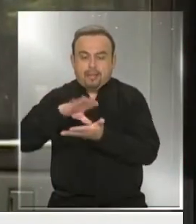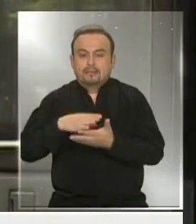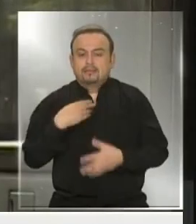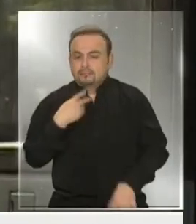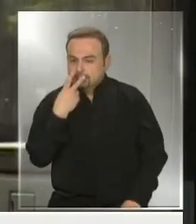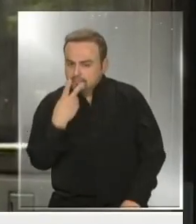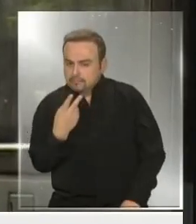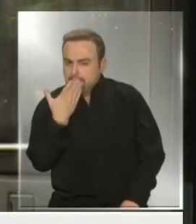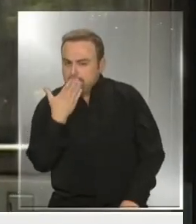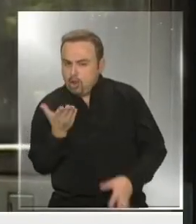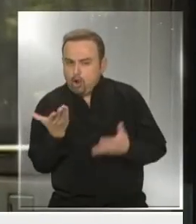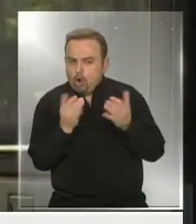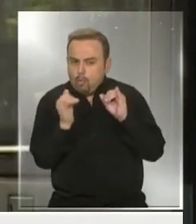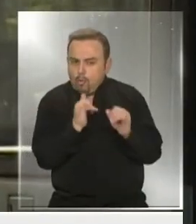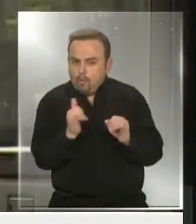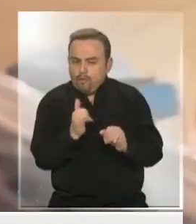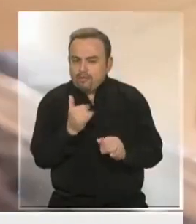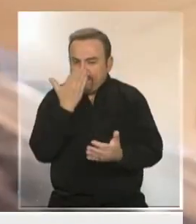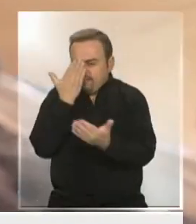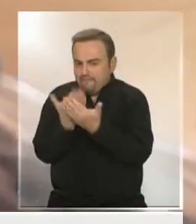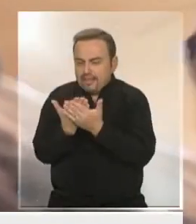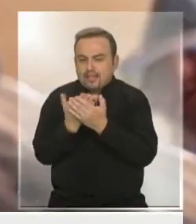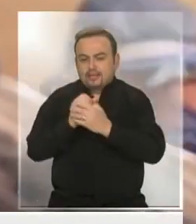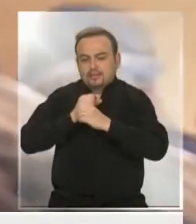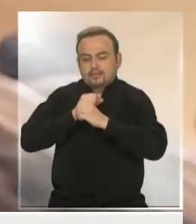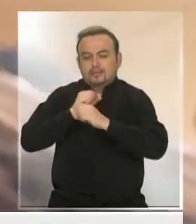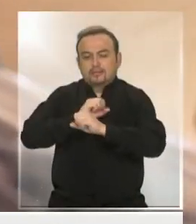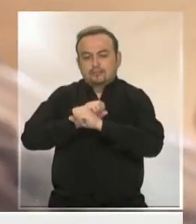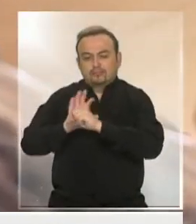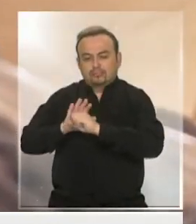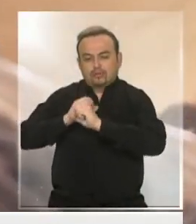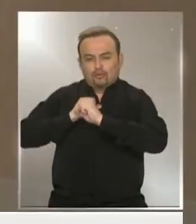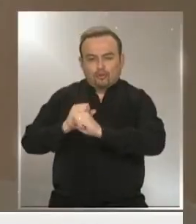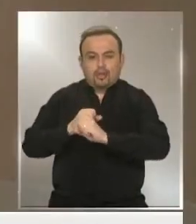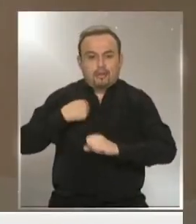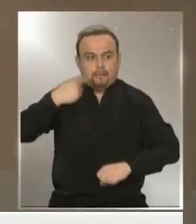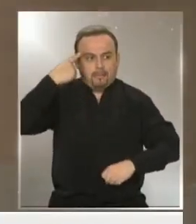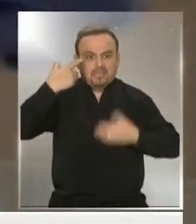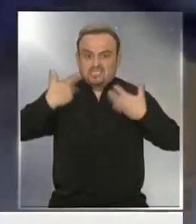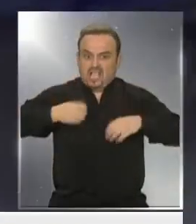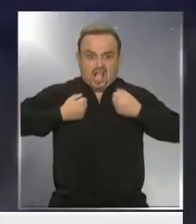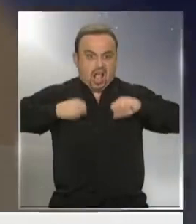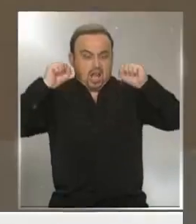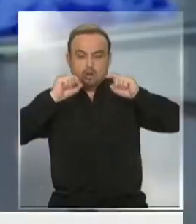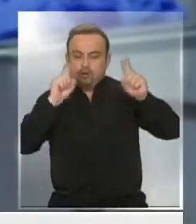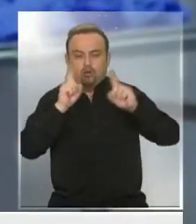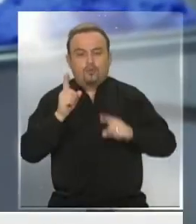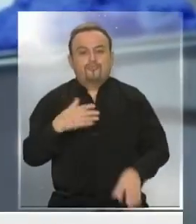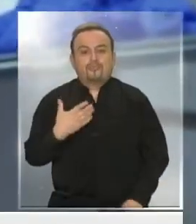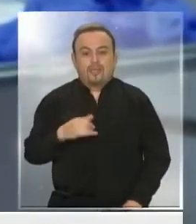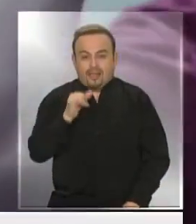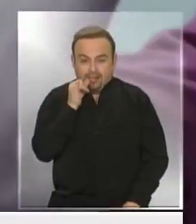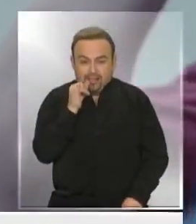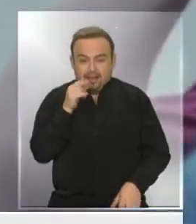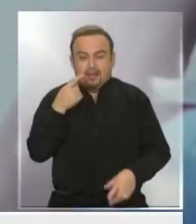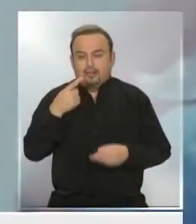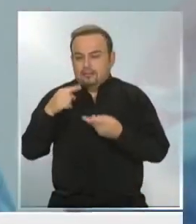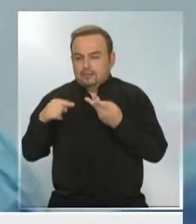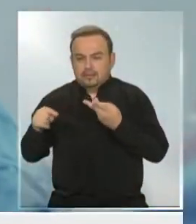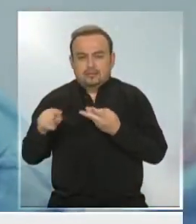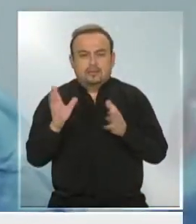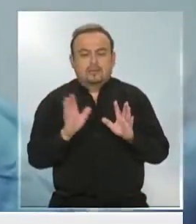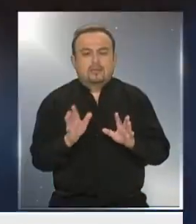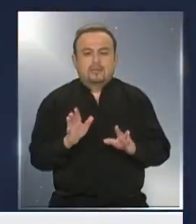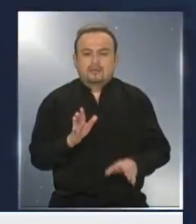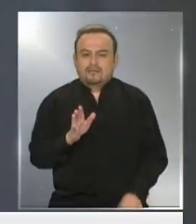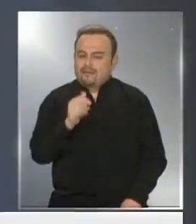mejores formas para enfrentar la pandemia sin dar la batalla por ganada italia y españa- los países más golpeados en la región no